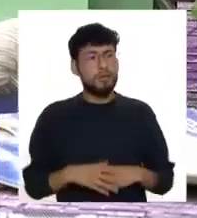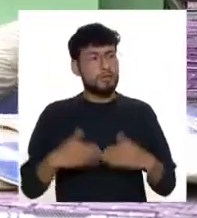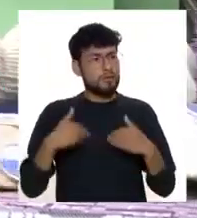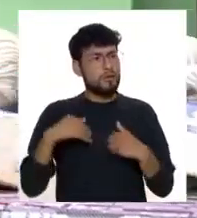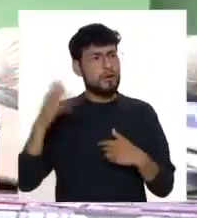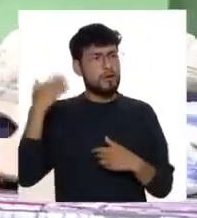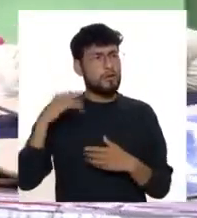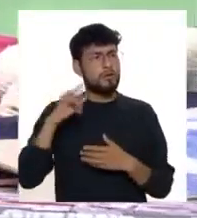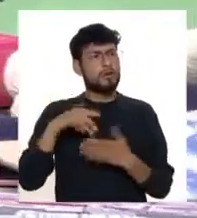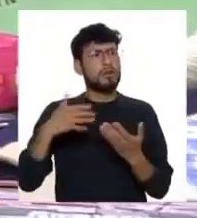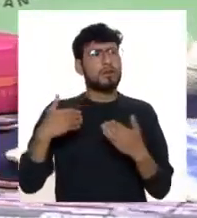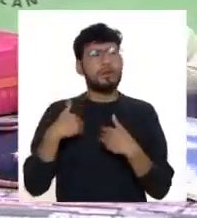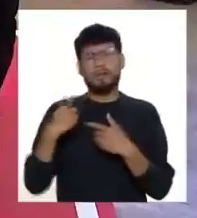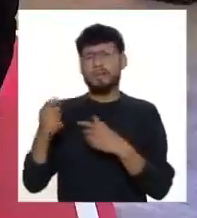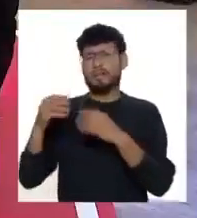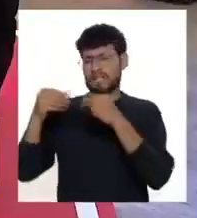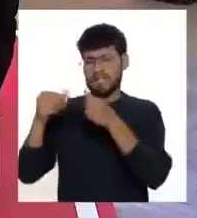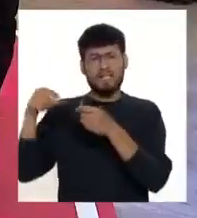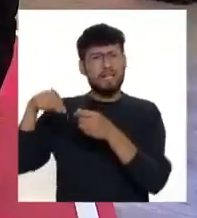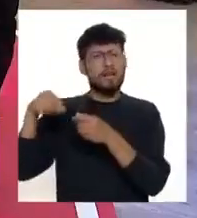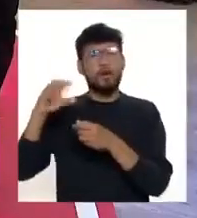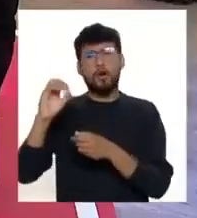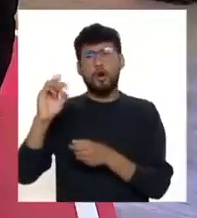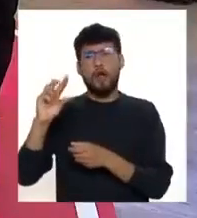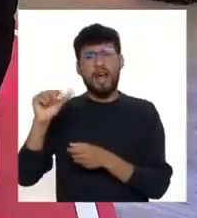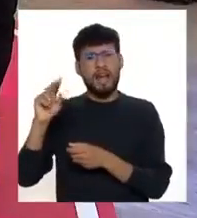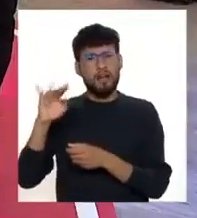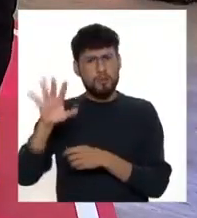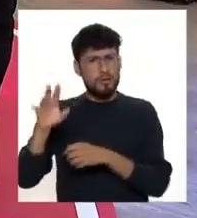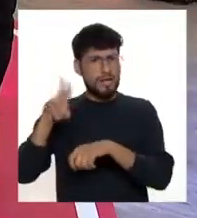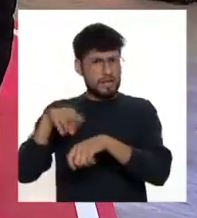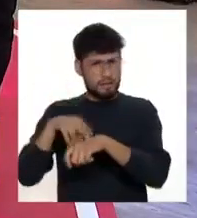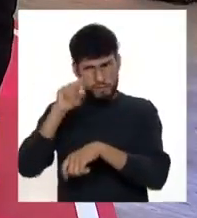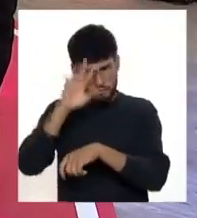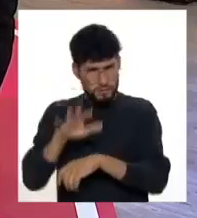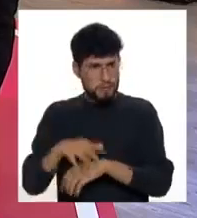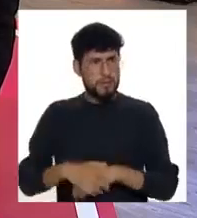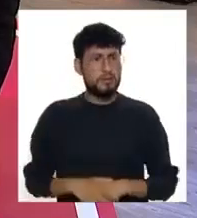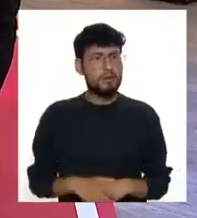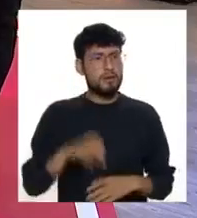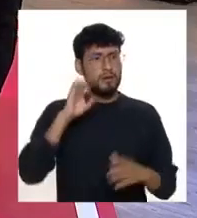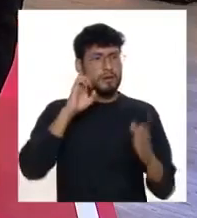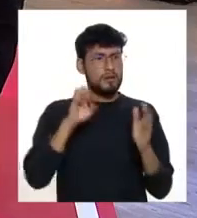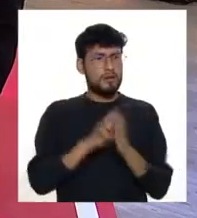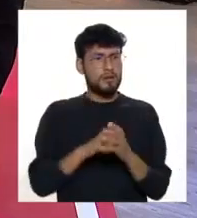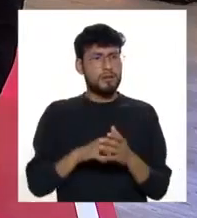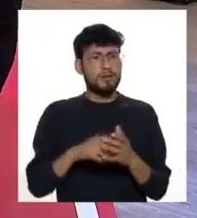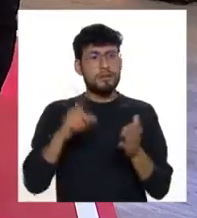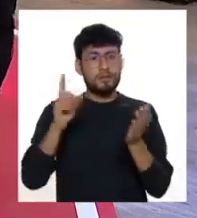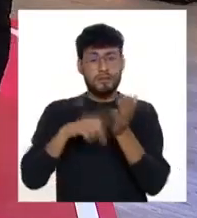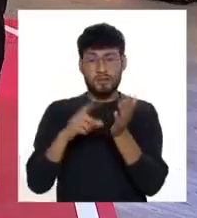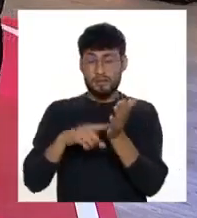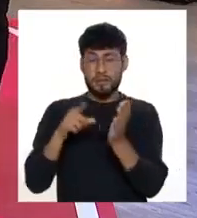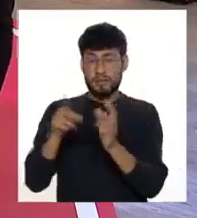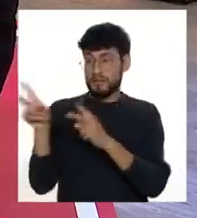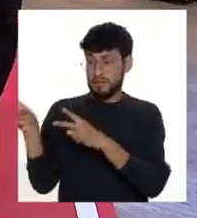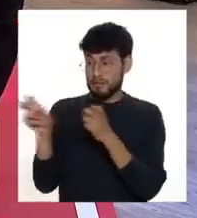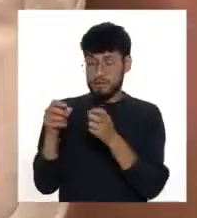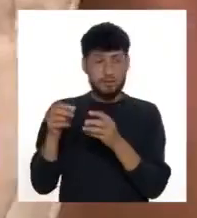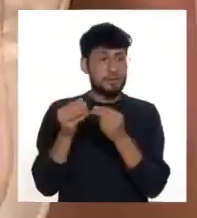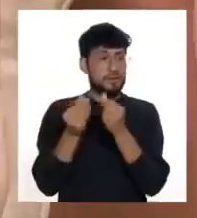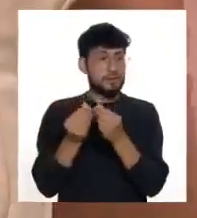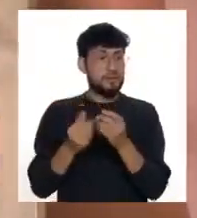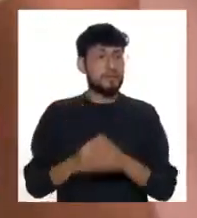utilizamos inclusive alguna de las telas es algodón orgánico nativo peruano por ejemplo usted aquí se extraen estos de aquí